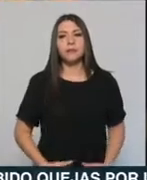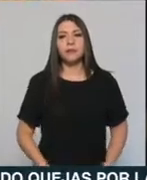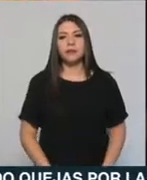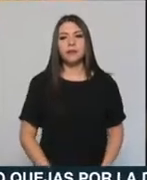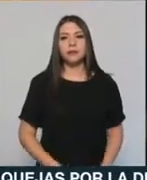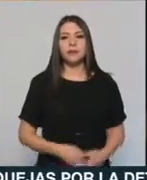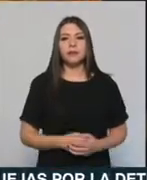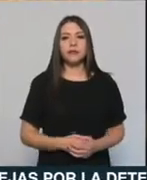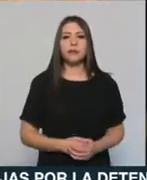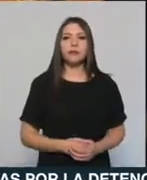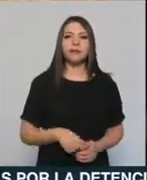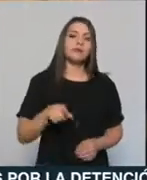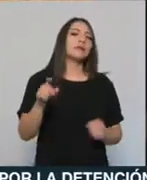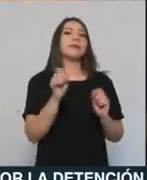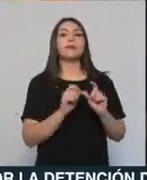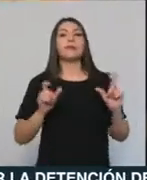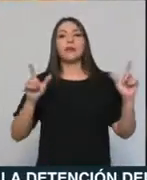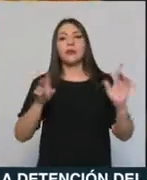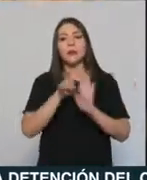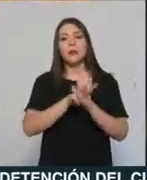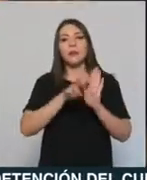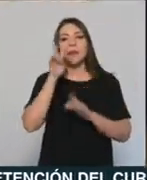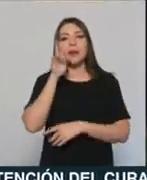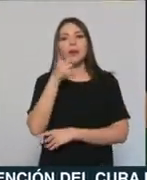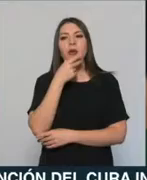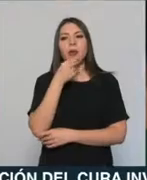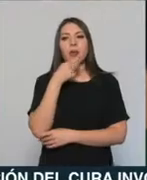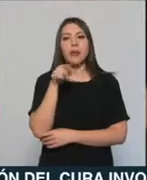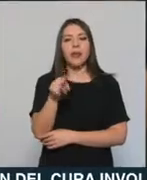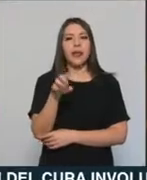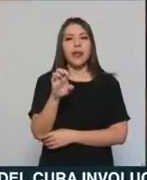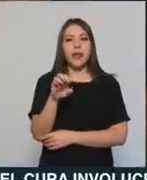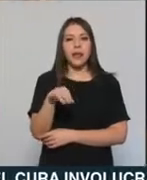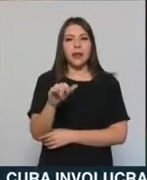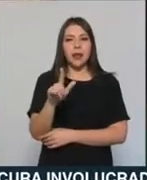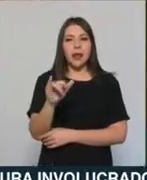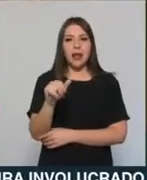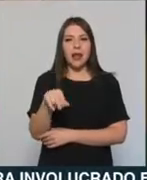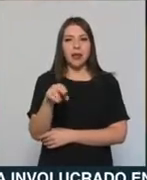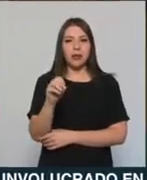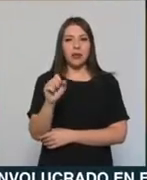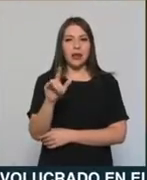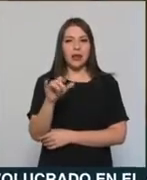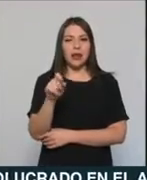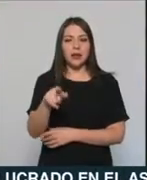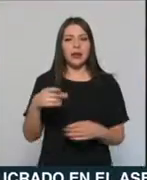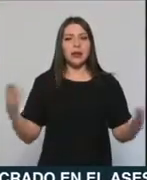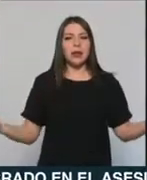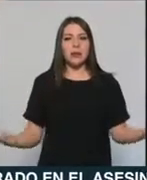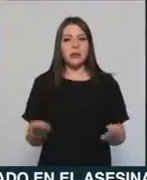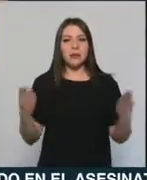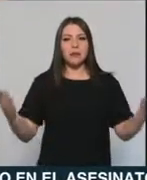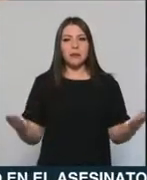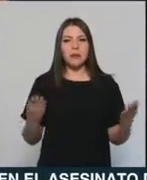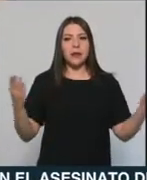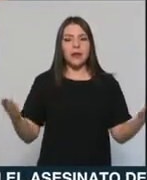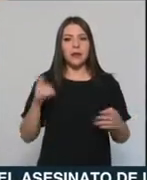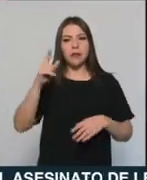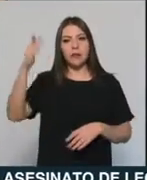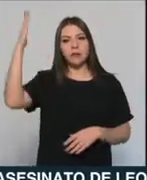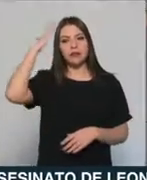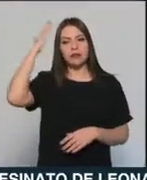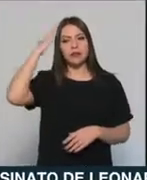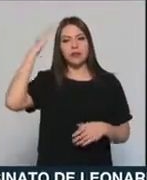Este es un video que muestra a Emiliano Salinas de Gortari bailando durante una celebración en honor a Kate Raniere, líder de la